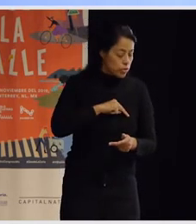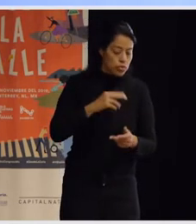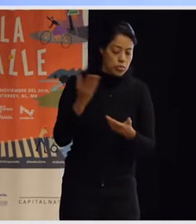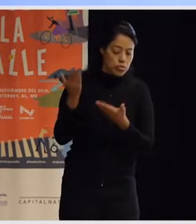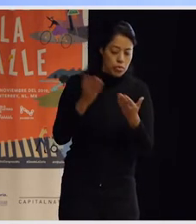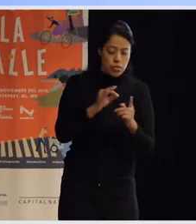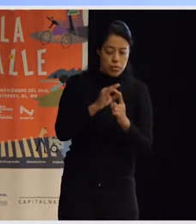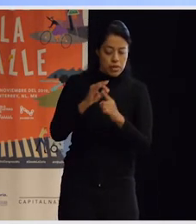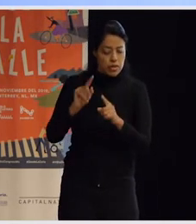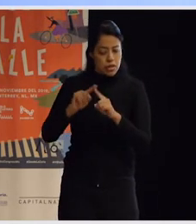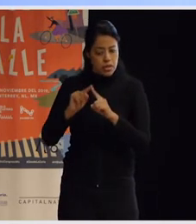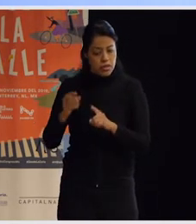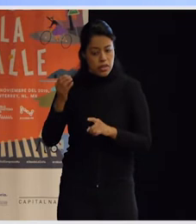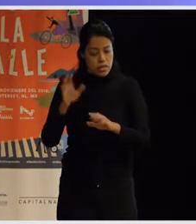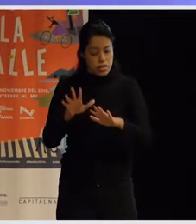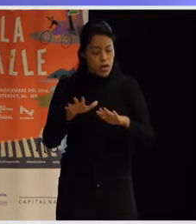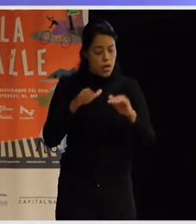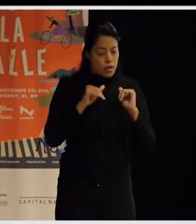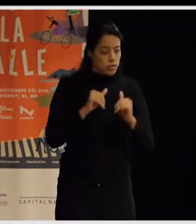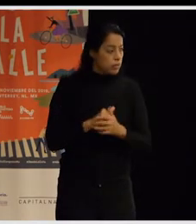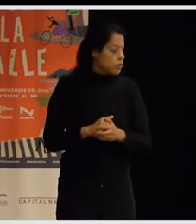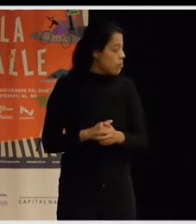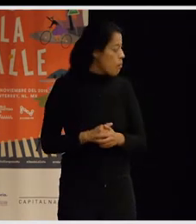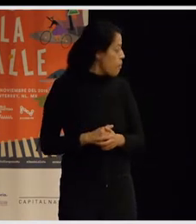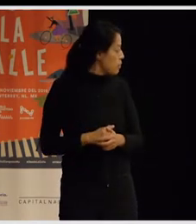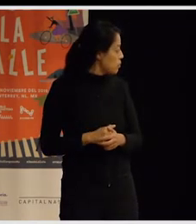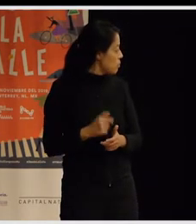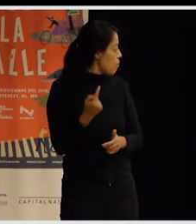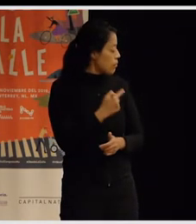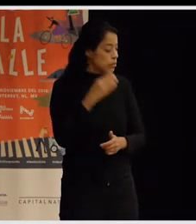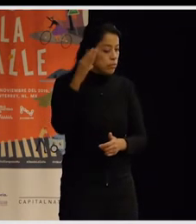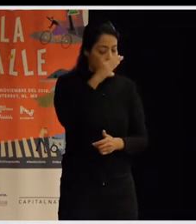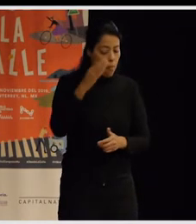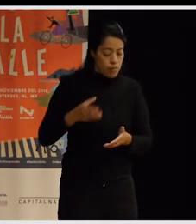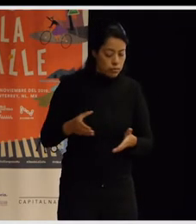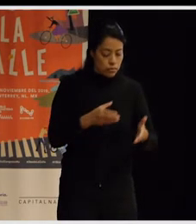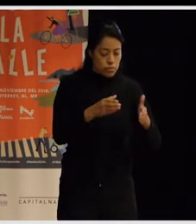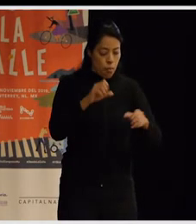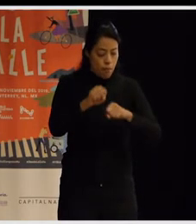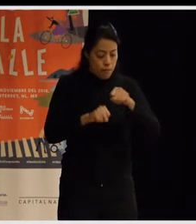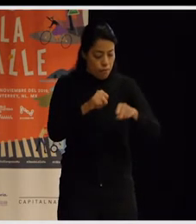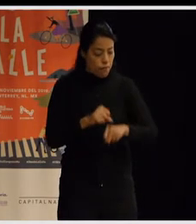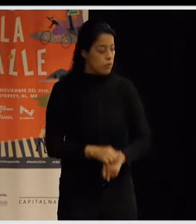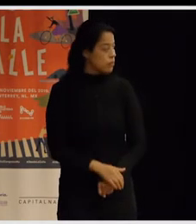aquí los voy a pasar unas fotos rápido esa es la ciclovía por ejemplo